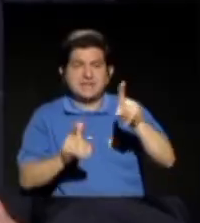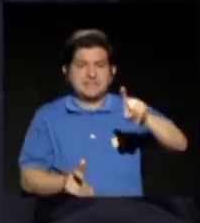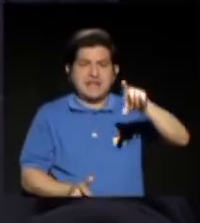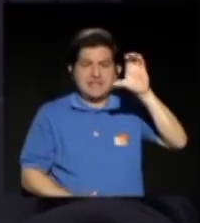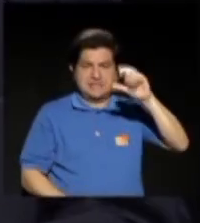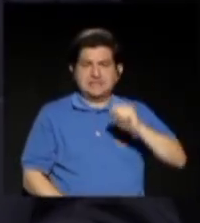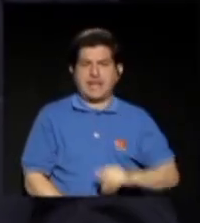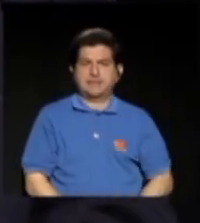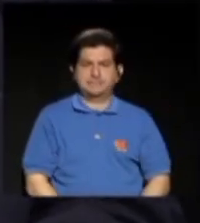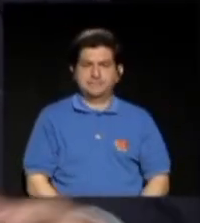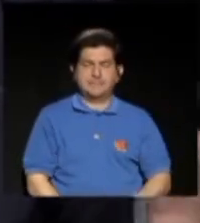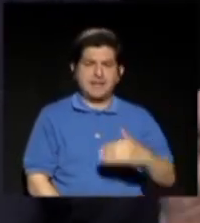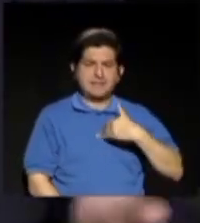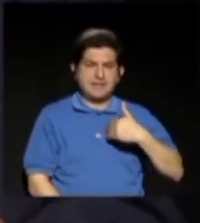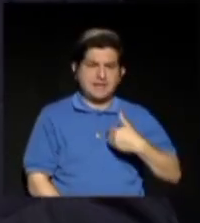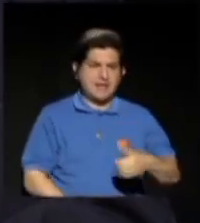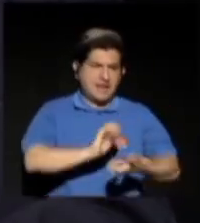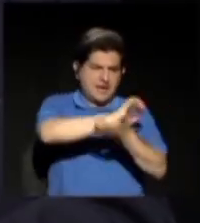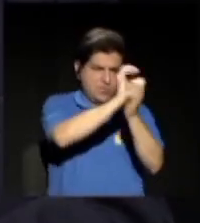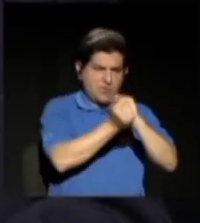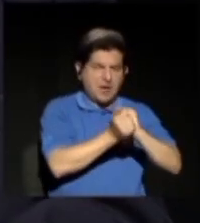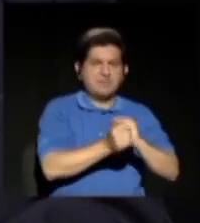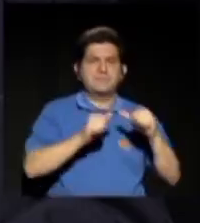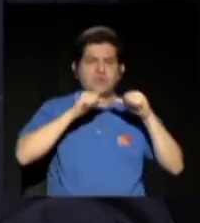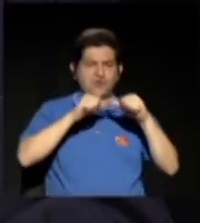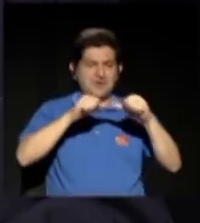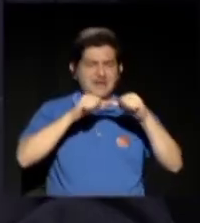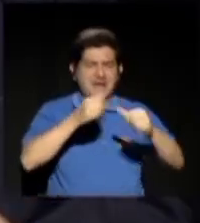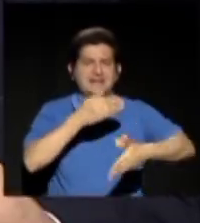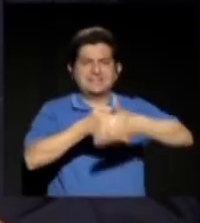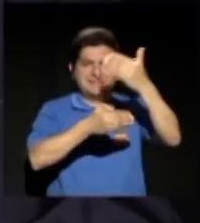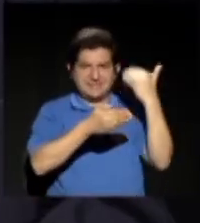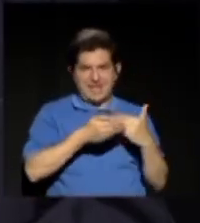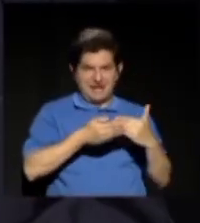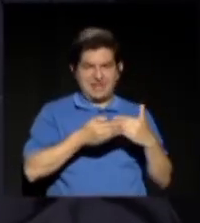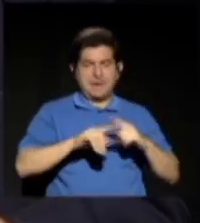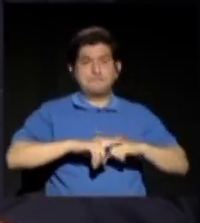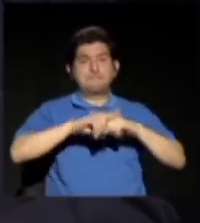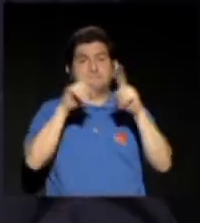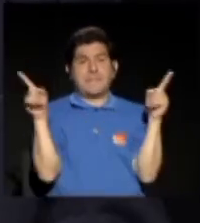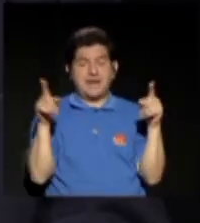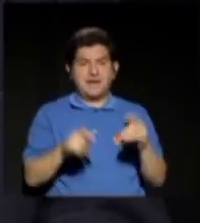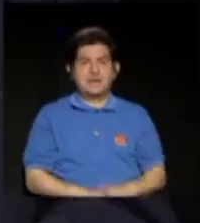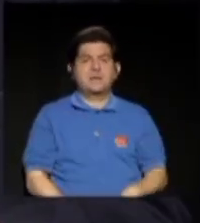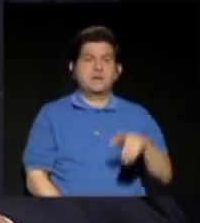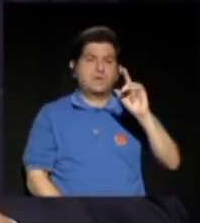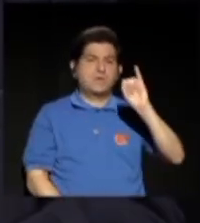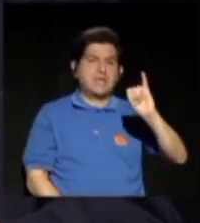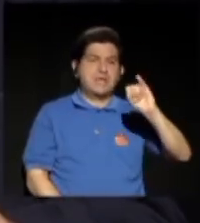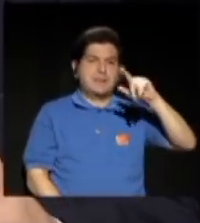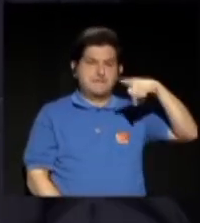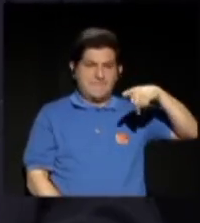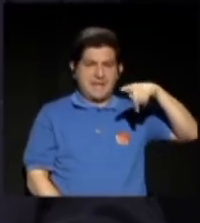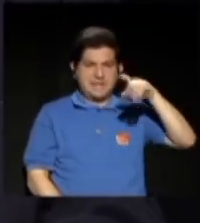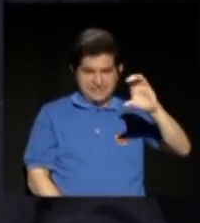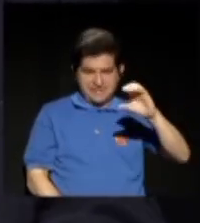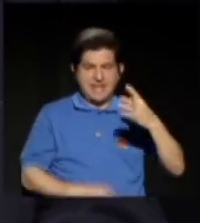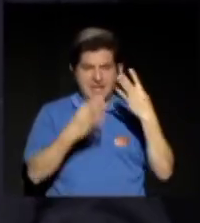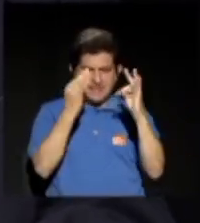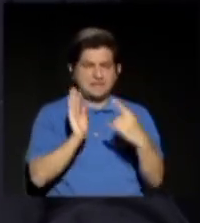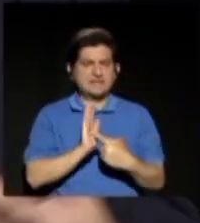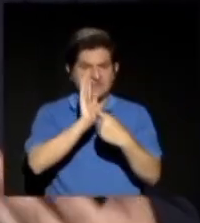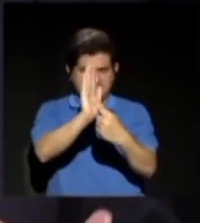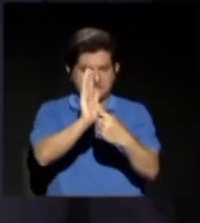Quiere decir que lo que hay una ruptura es de la serie que teníamos anteriormente, pero efectivamente el IPC lo que está midiendo y lo que está tratando de